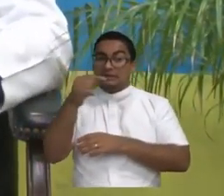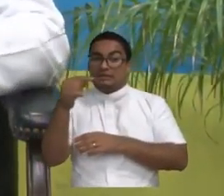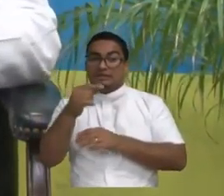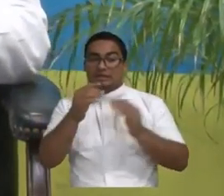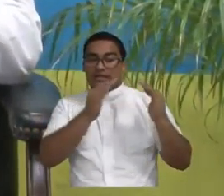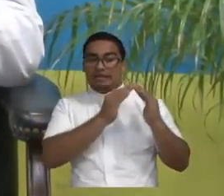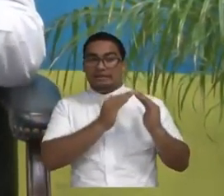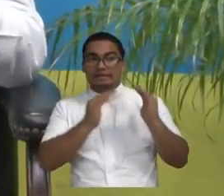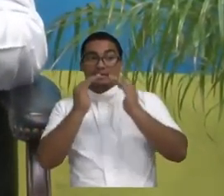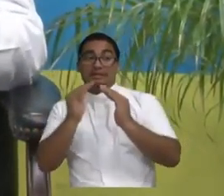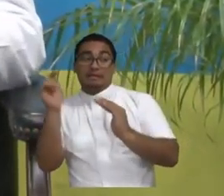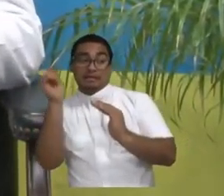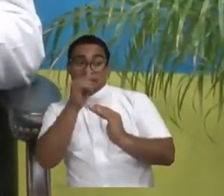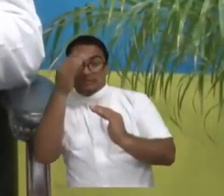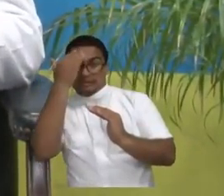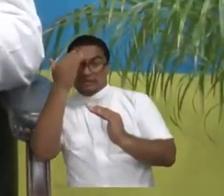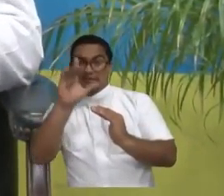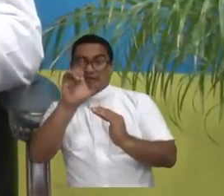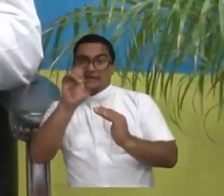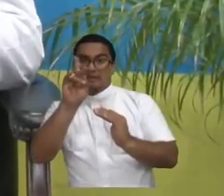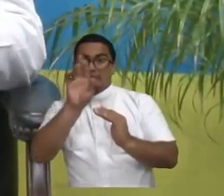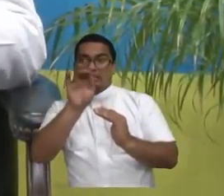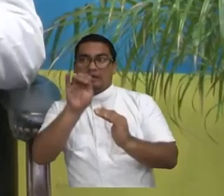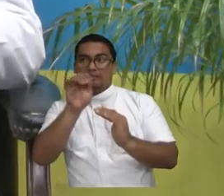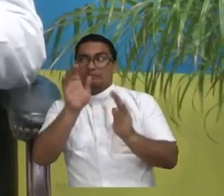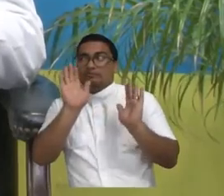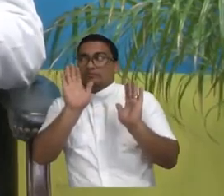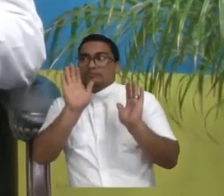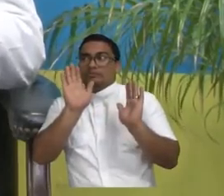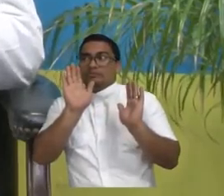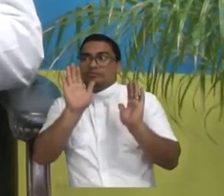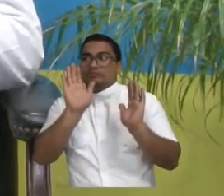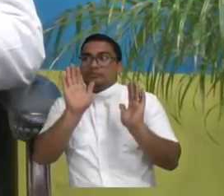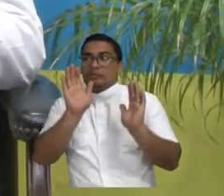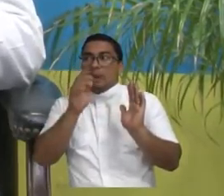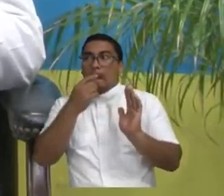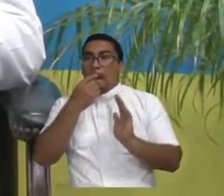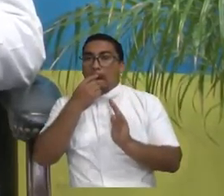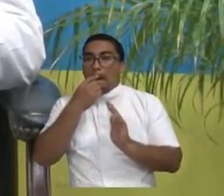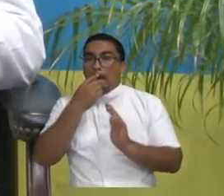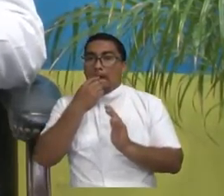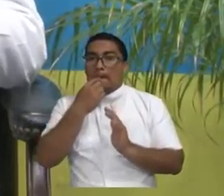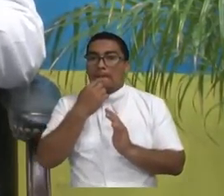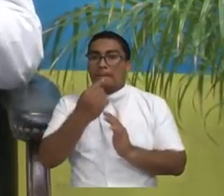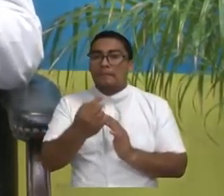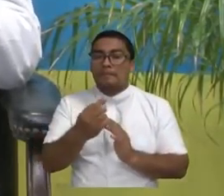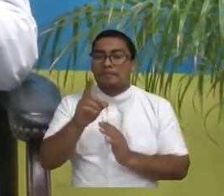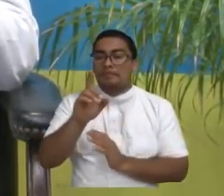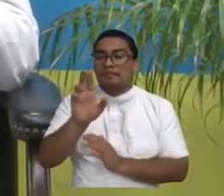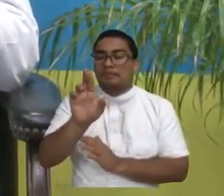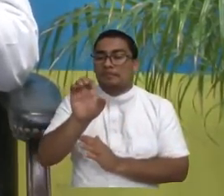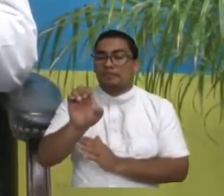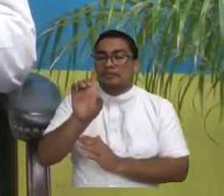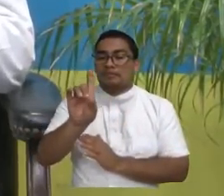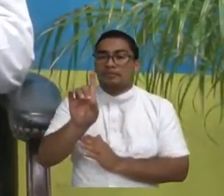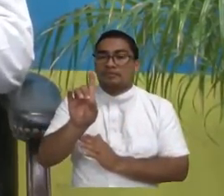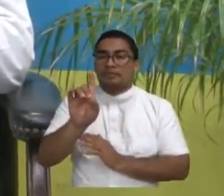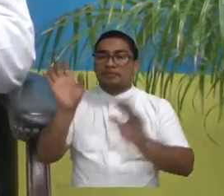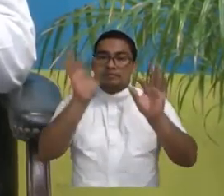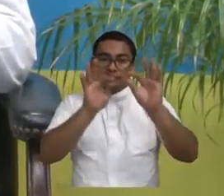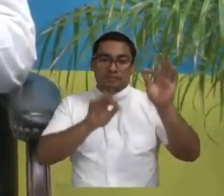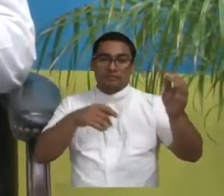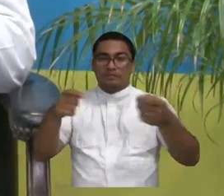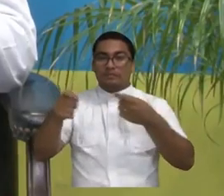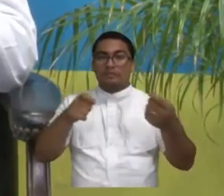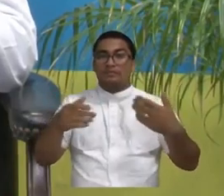tiene lepra, entonces puede haber un problema. Entonces lo que nosotros nos hacemos es nos valemos de la red comunitaria, ¿ya? Entonces armamos las famosas ferias de salud,